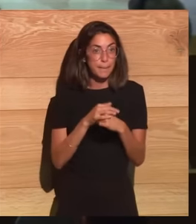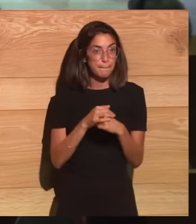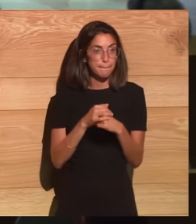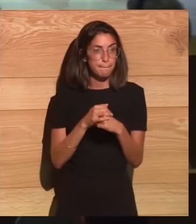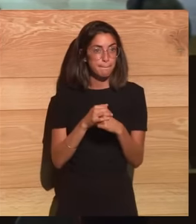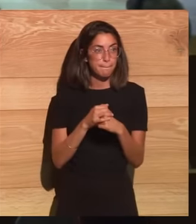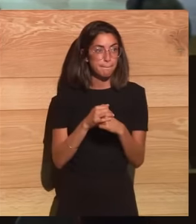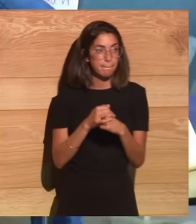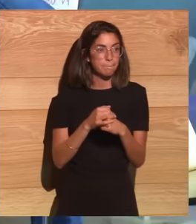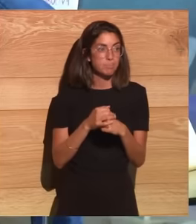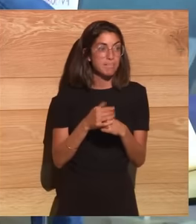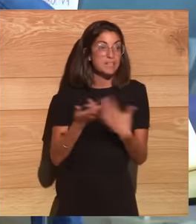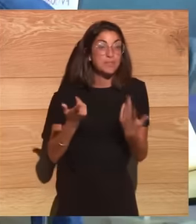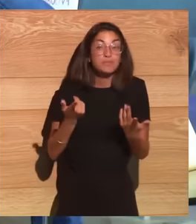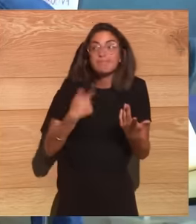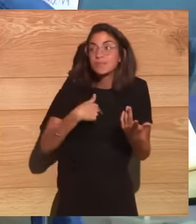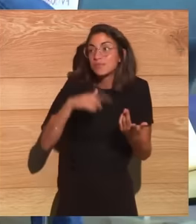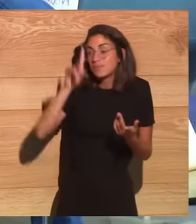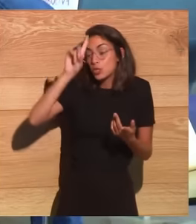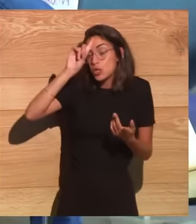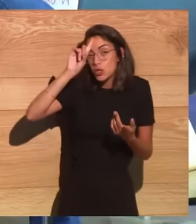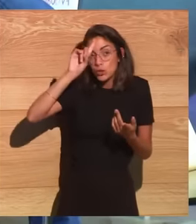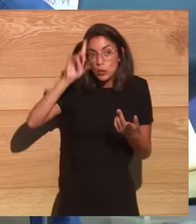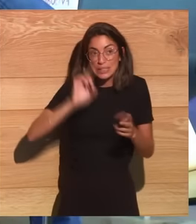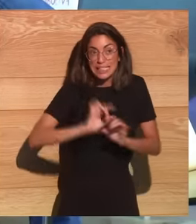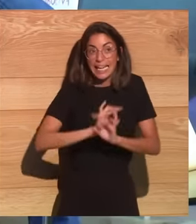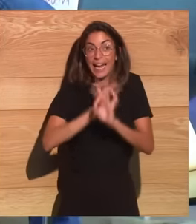Yo no tengo tan claro que te lo vayamos a decir, Arturo.